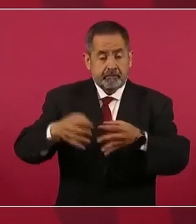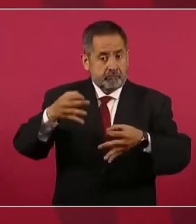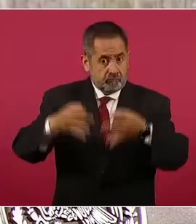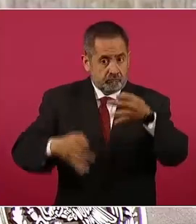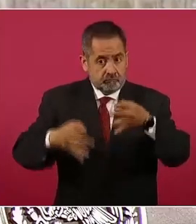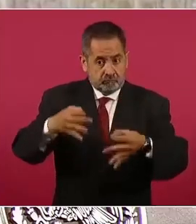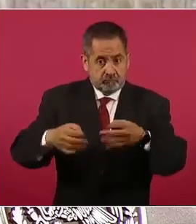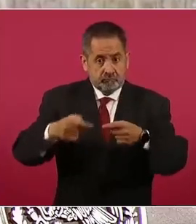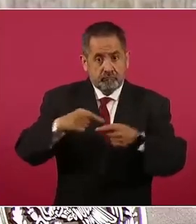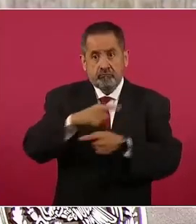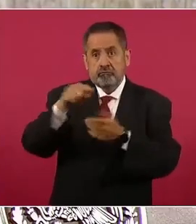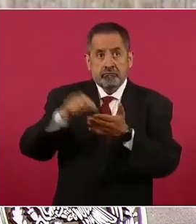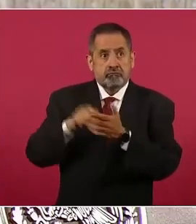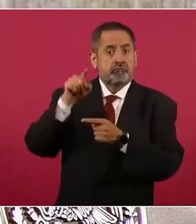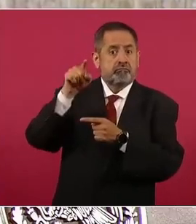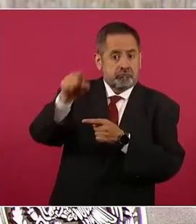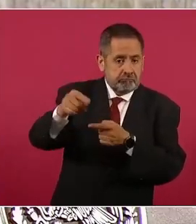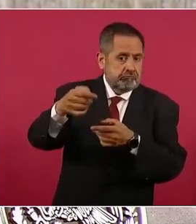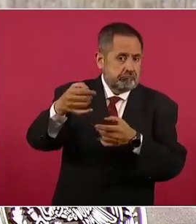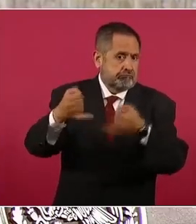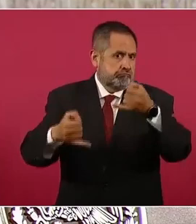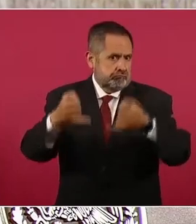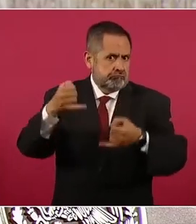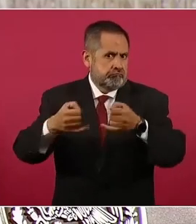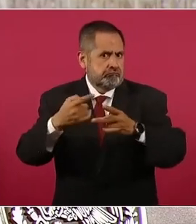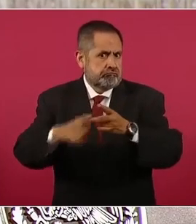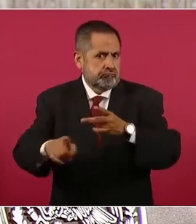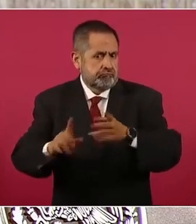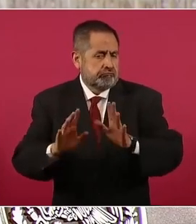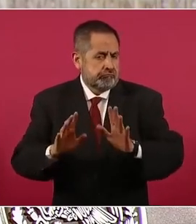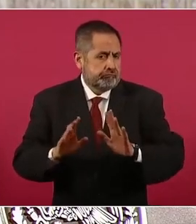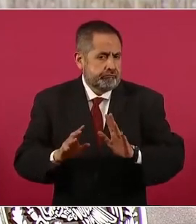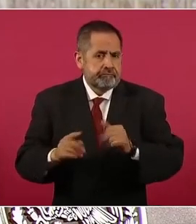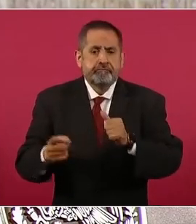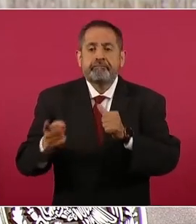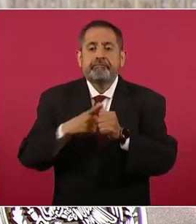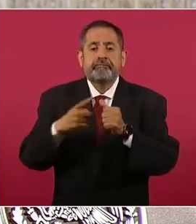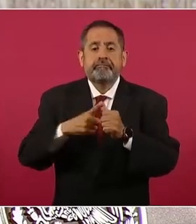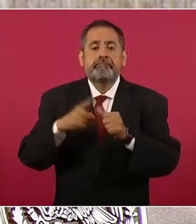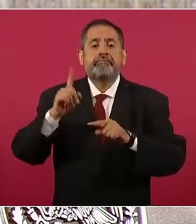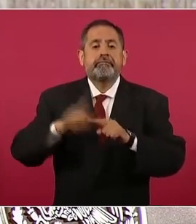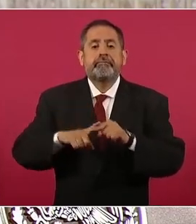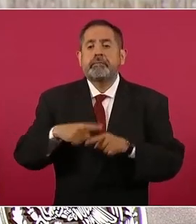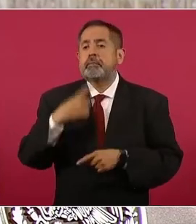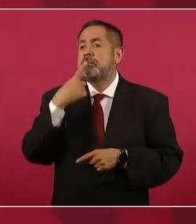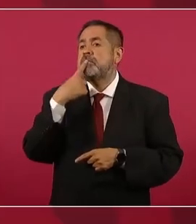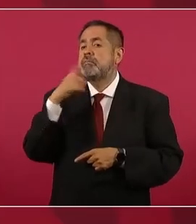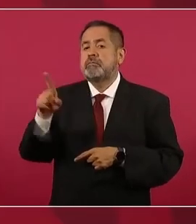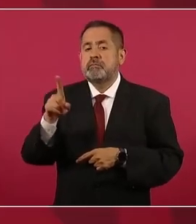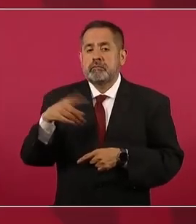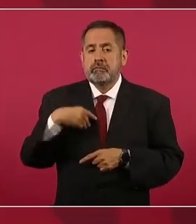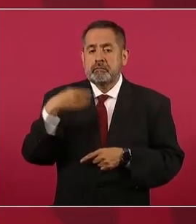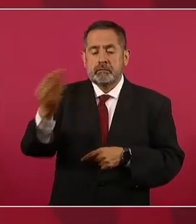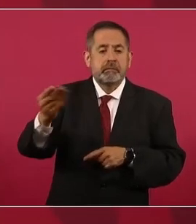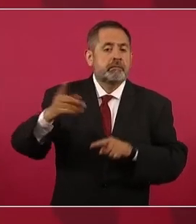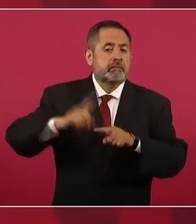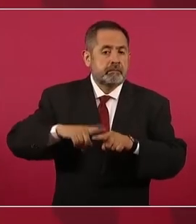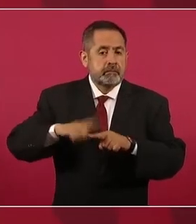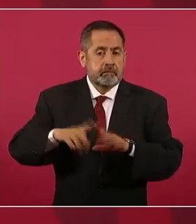sede judicial, valga la redundancia, tiene que haber una denuncia